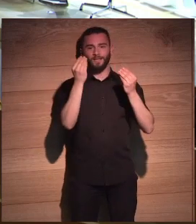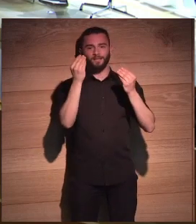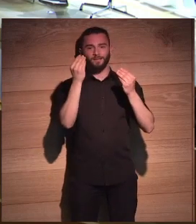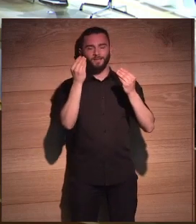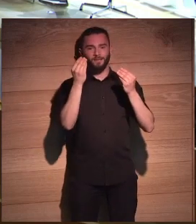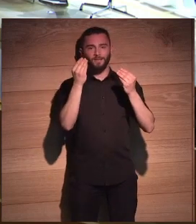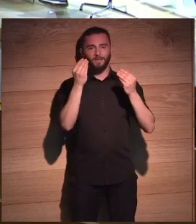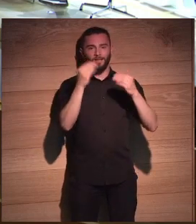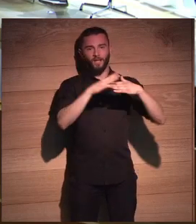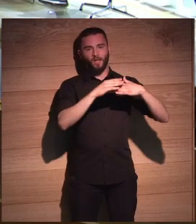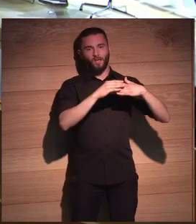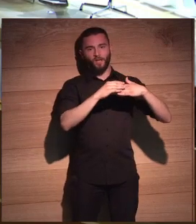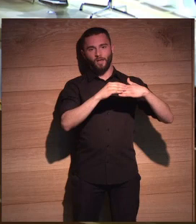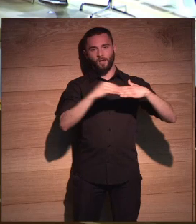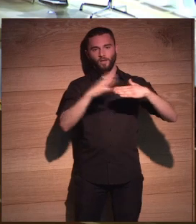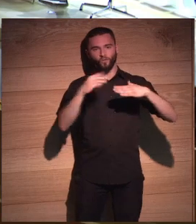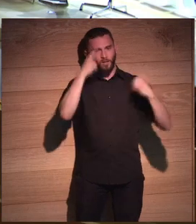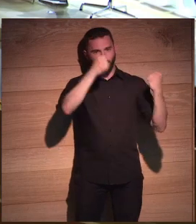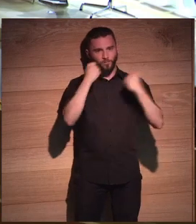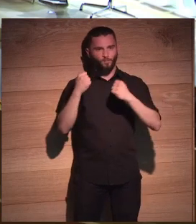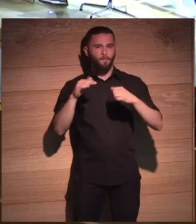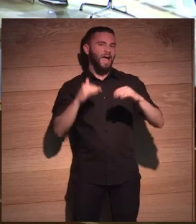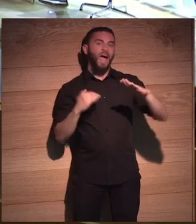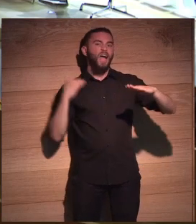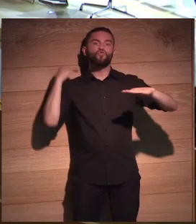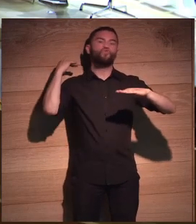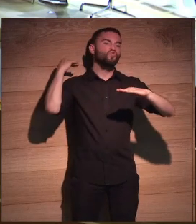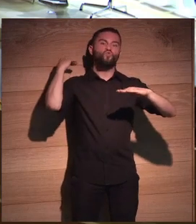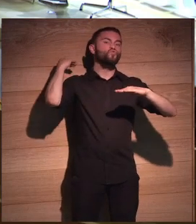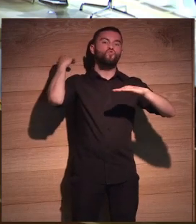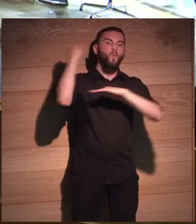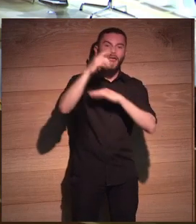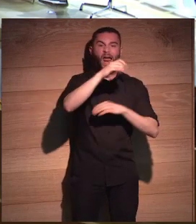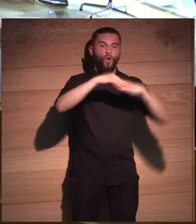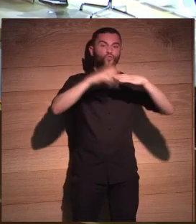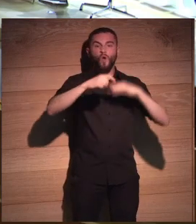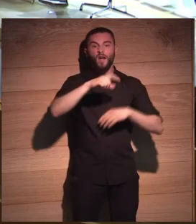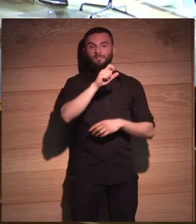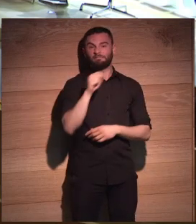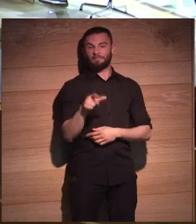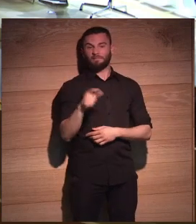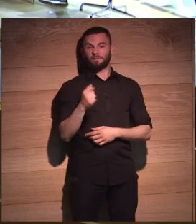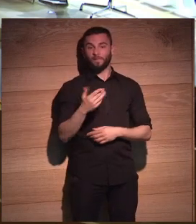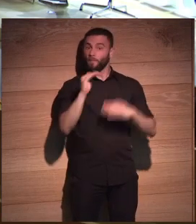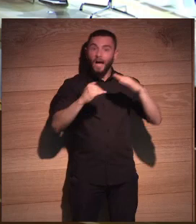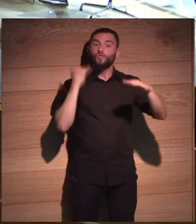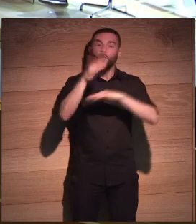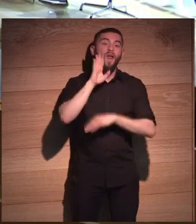que son, especialistas, pero a usuario habitual? ¿Eso va a superar?